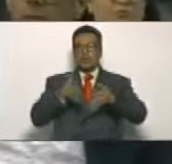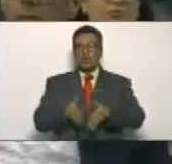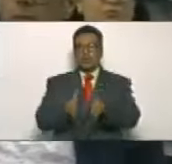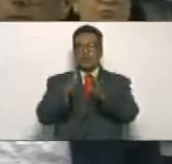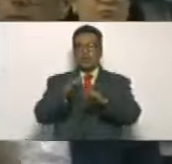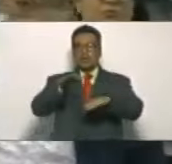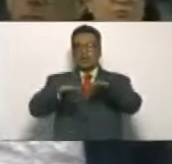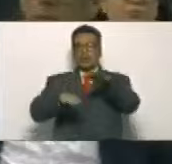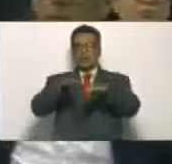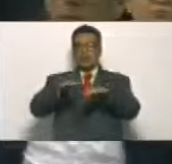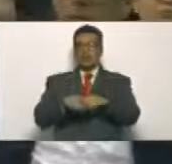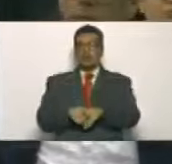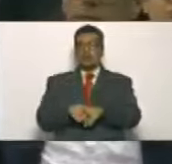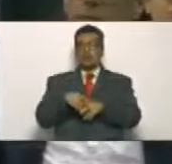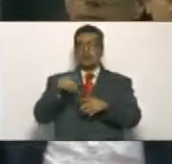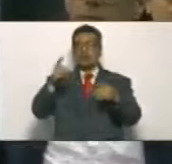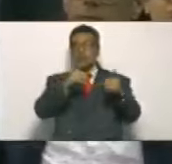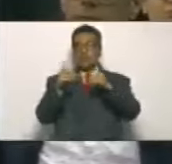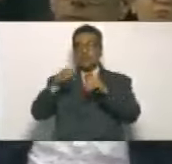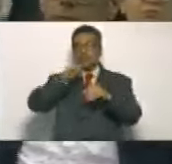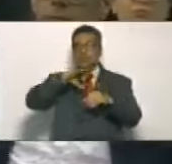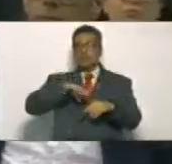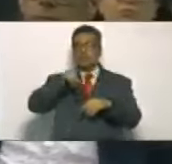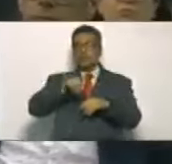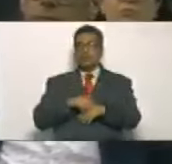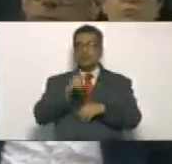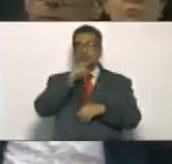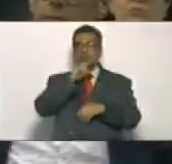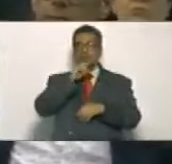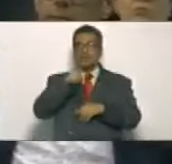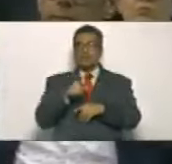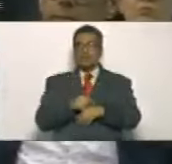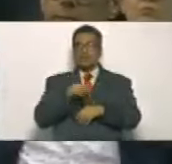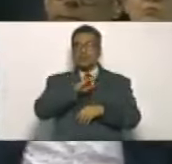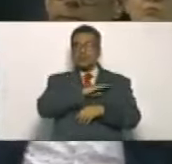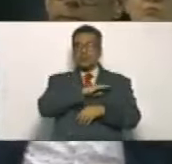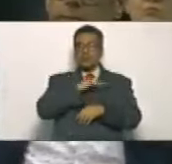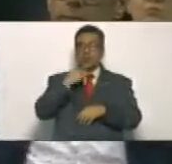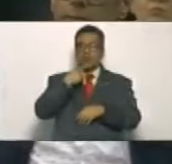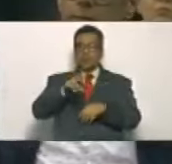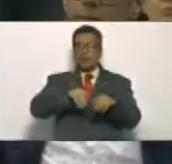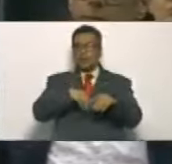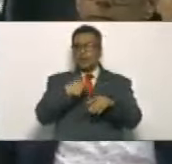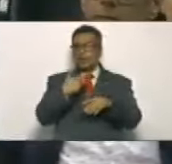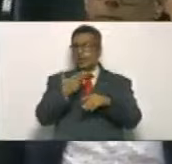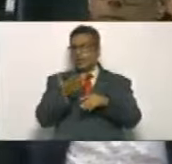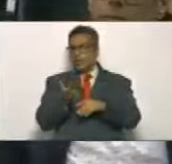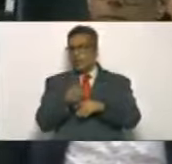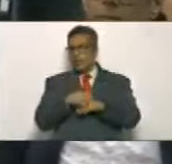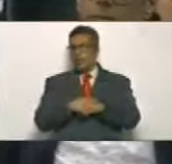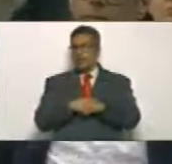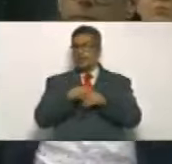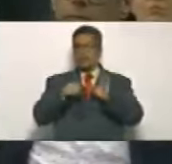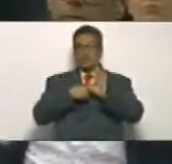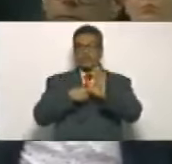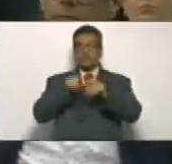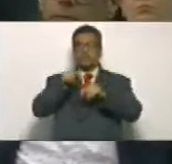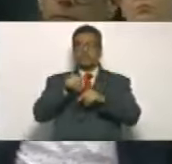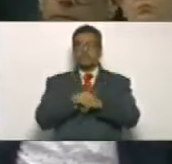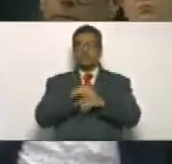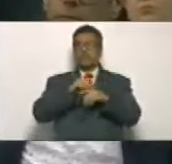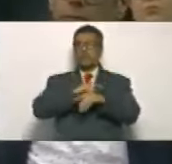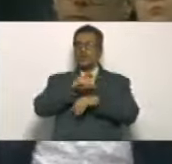del equilibrio. Hay un debate histórico complicado que yo no estoy en capacidad de presentarlo en